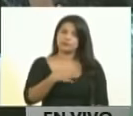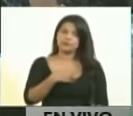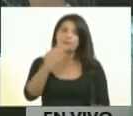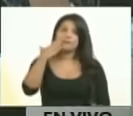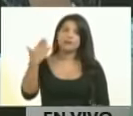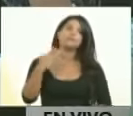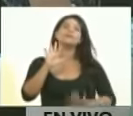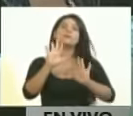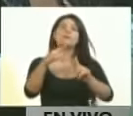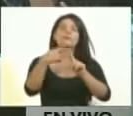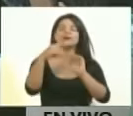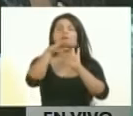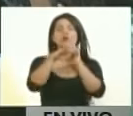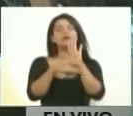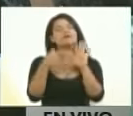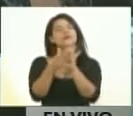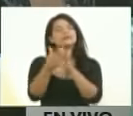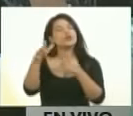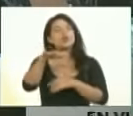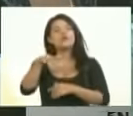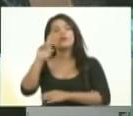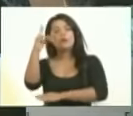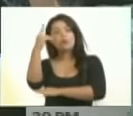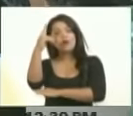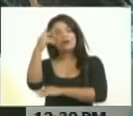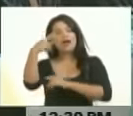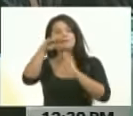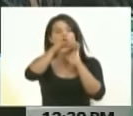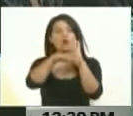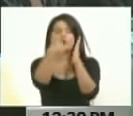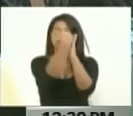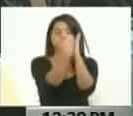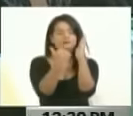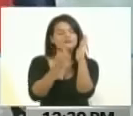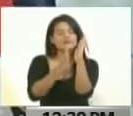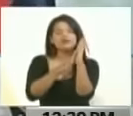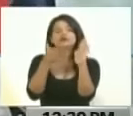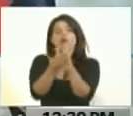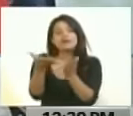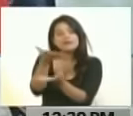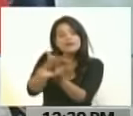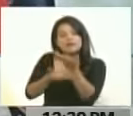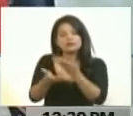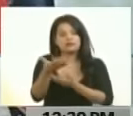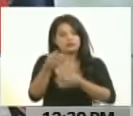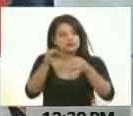El protocolo de Montevideo sobre el comercio de servicios en el Mercosur,